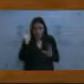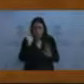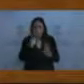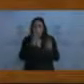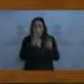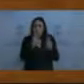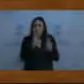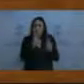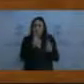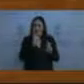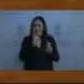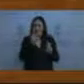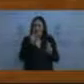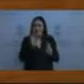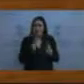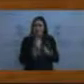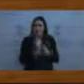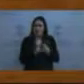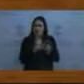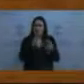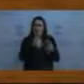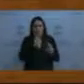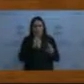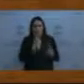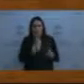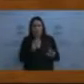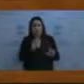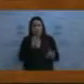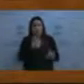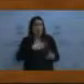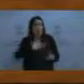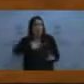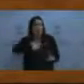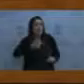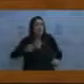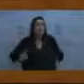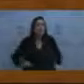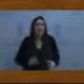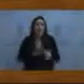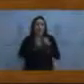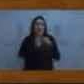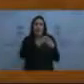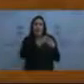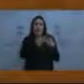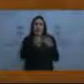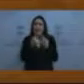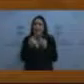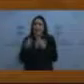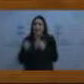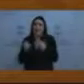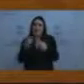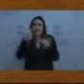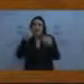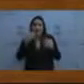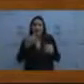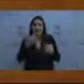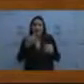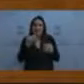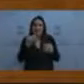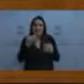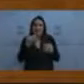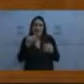complicado, este del salario social, y desde nuestro punto de vista estrechamente ligado a la necesidad de garantizar la sostenibilidad